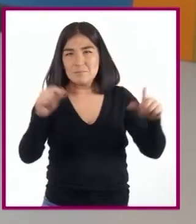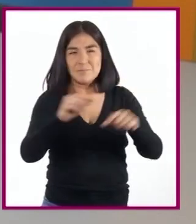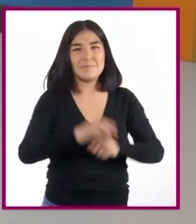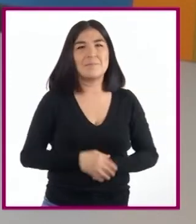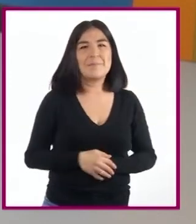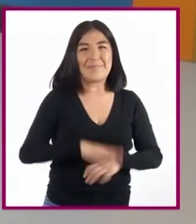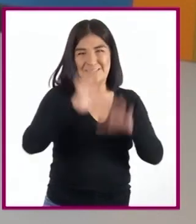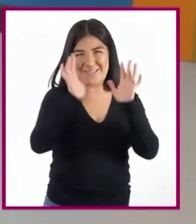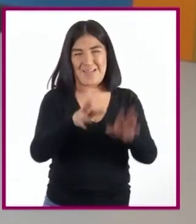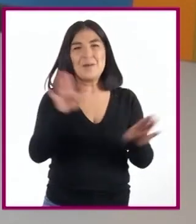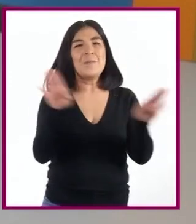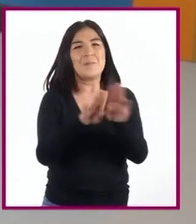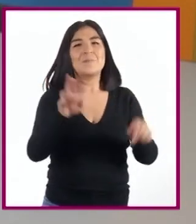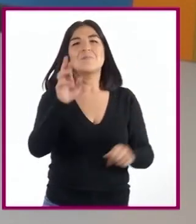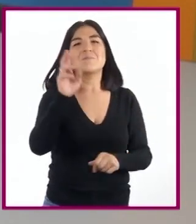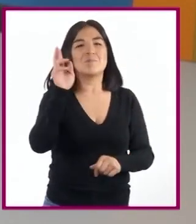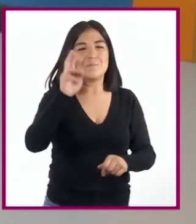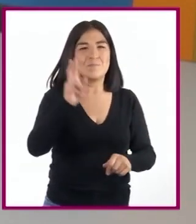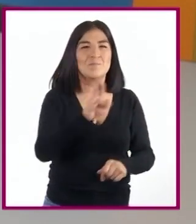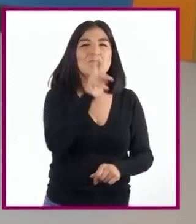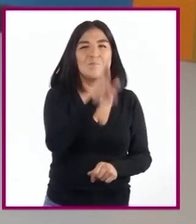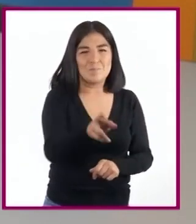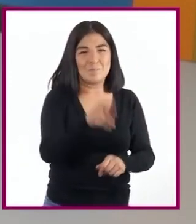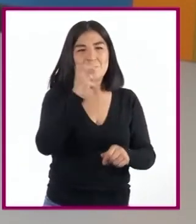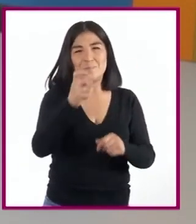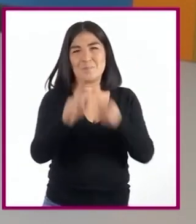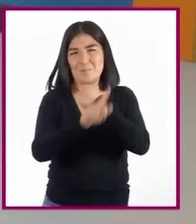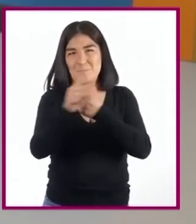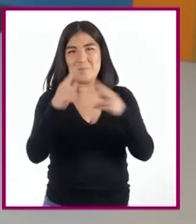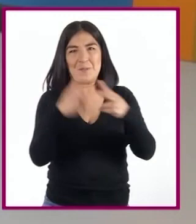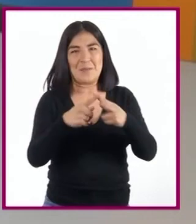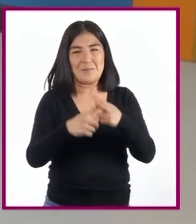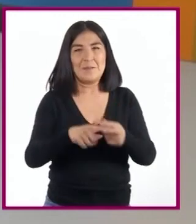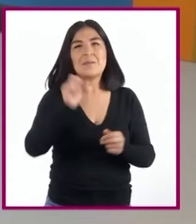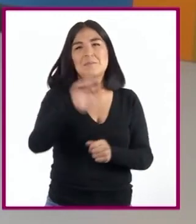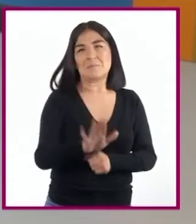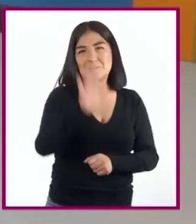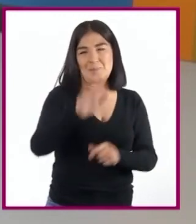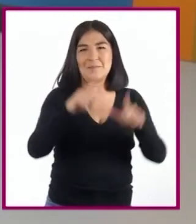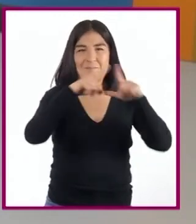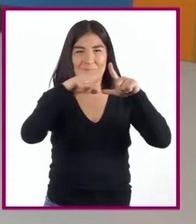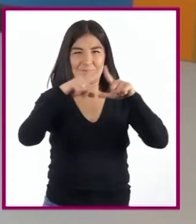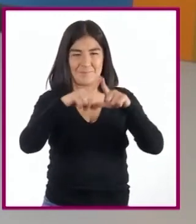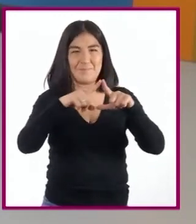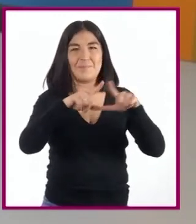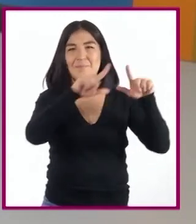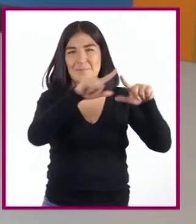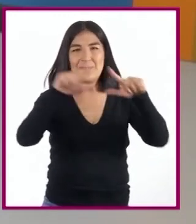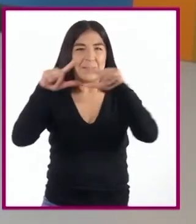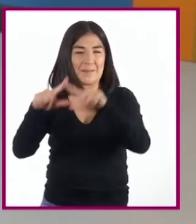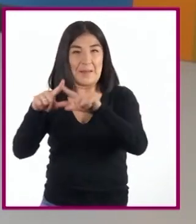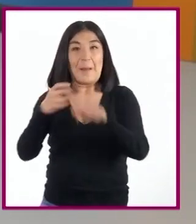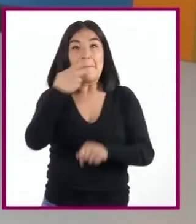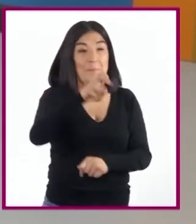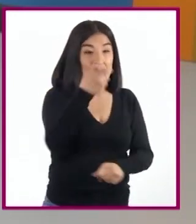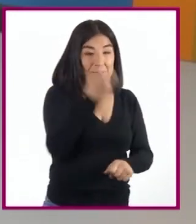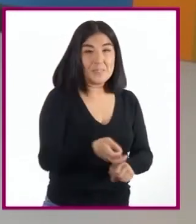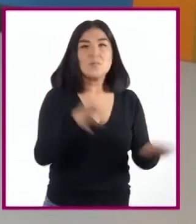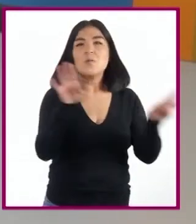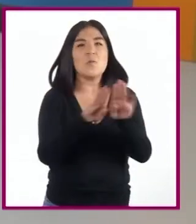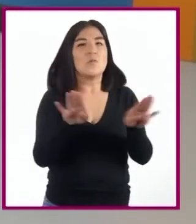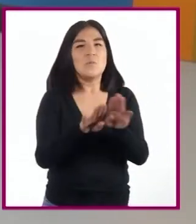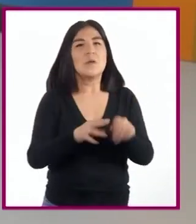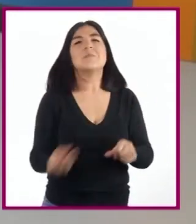resolvimos una situación que implica utilizar los criterios de congruencia de los triángulos, pero estos mismos criterios